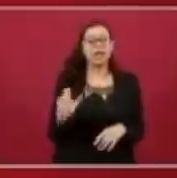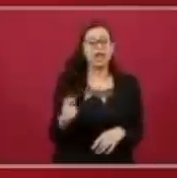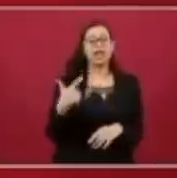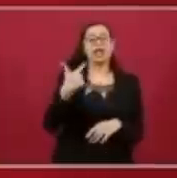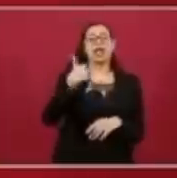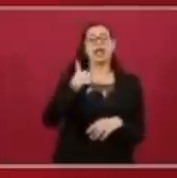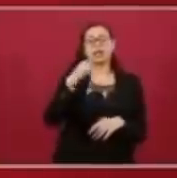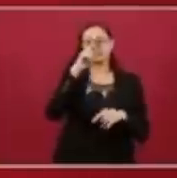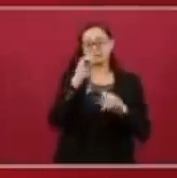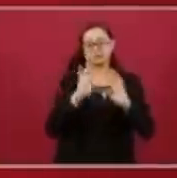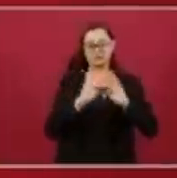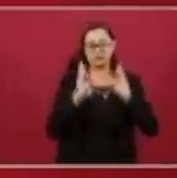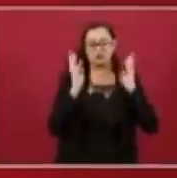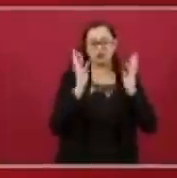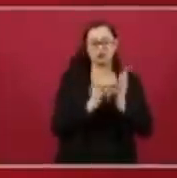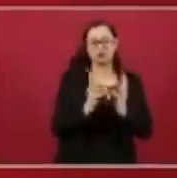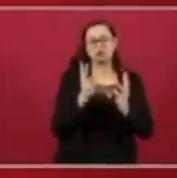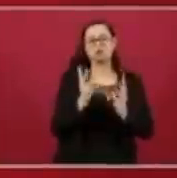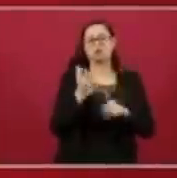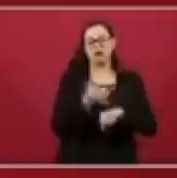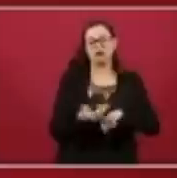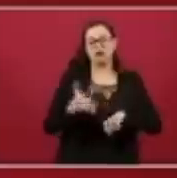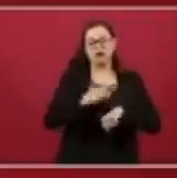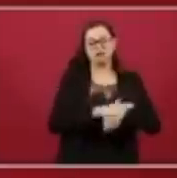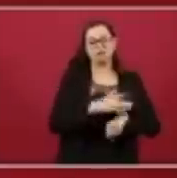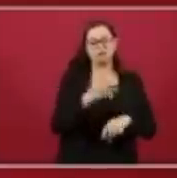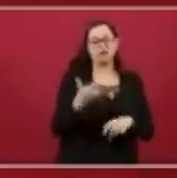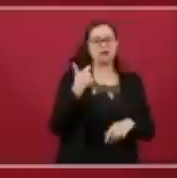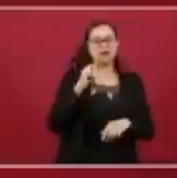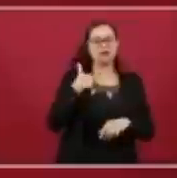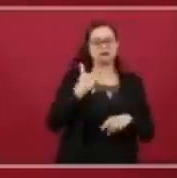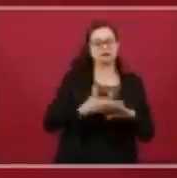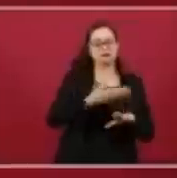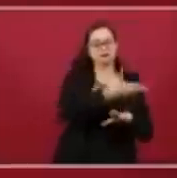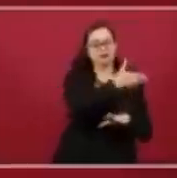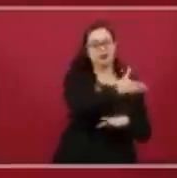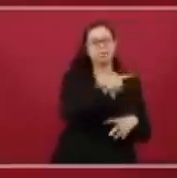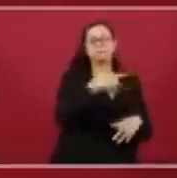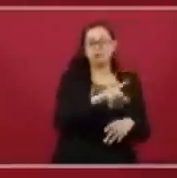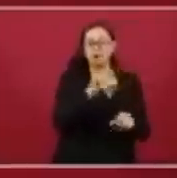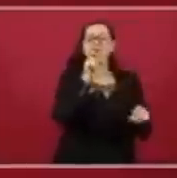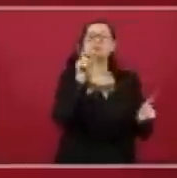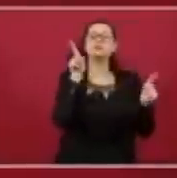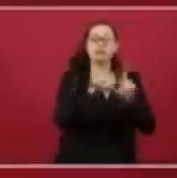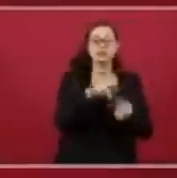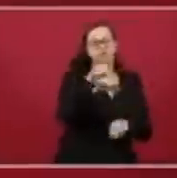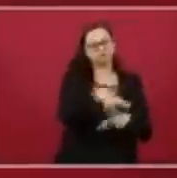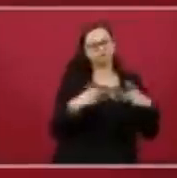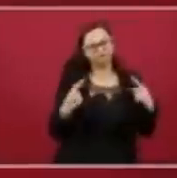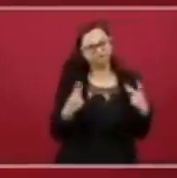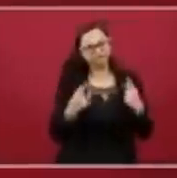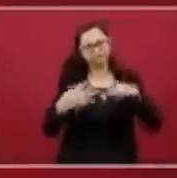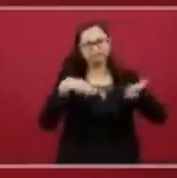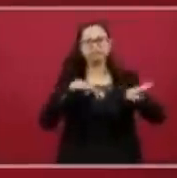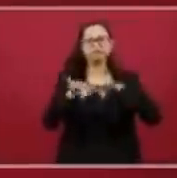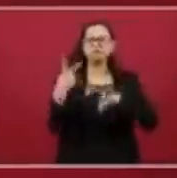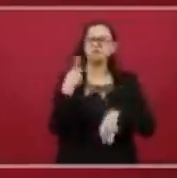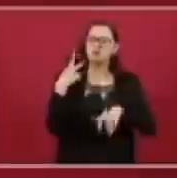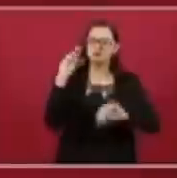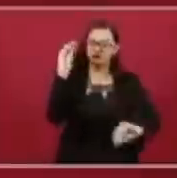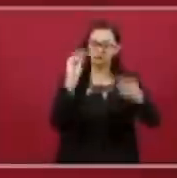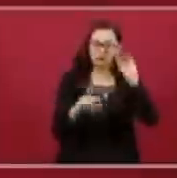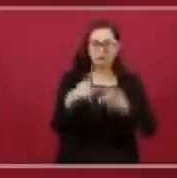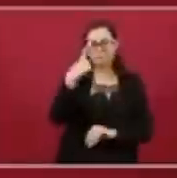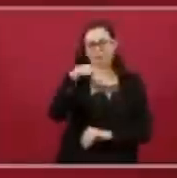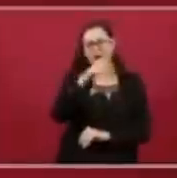Mujeres en administraciones pasadas, ha impulsado políticas para avanzar en la equidad de género en nuestro país,